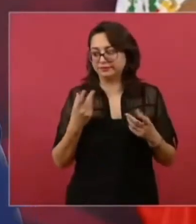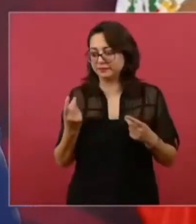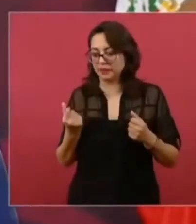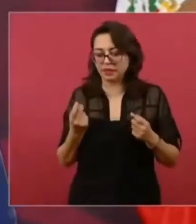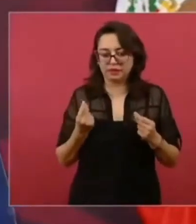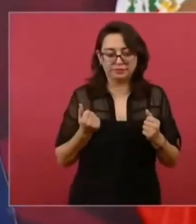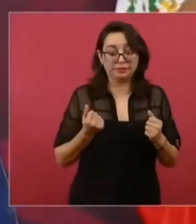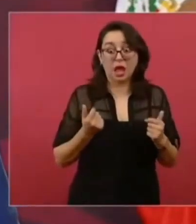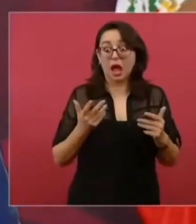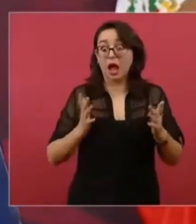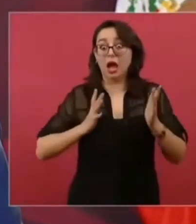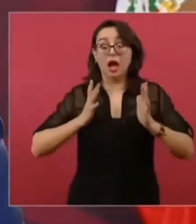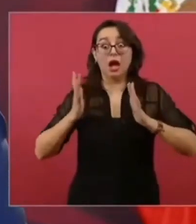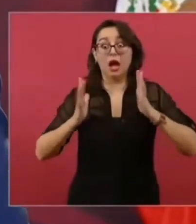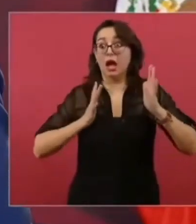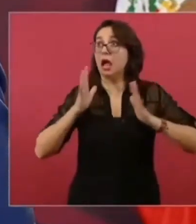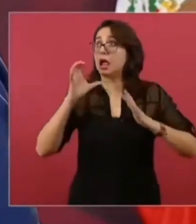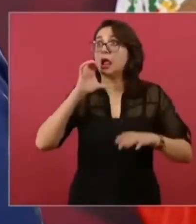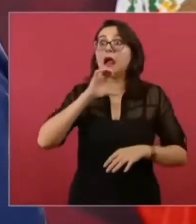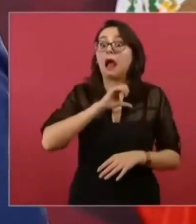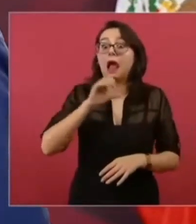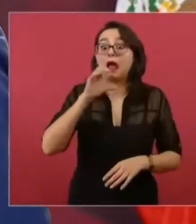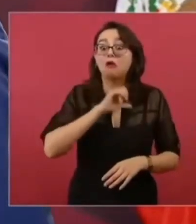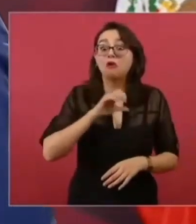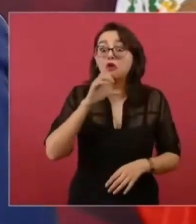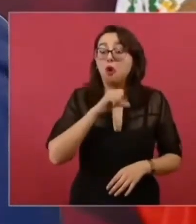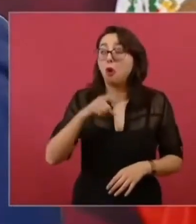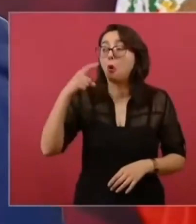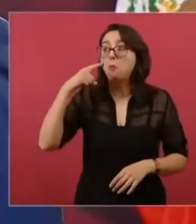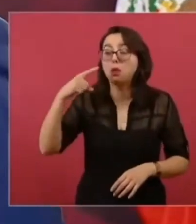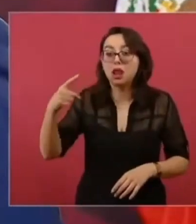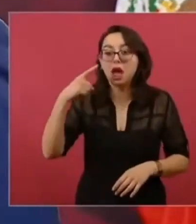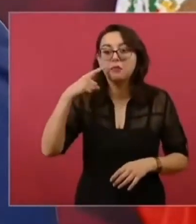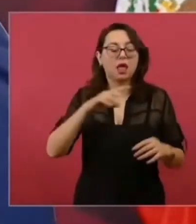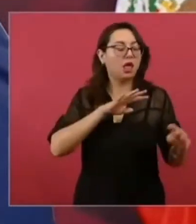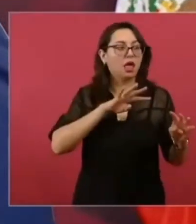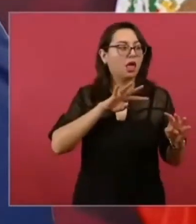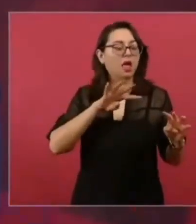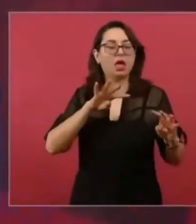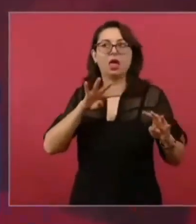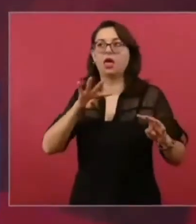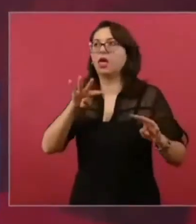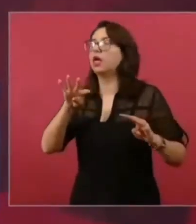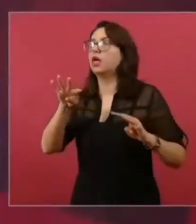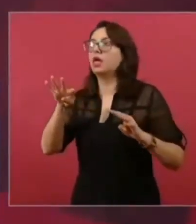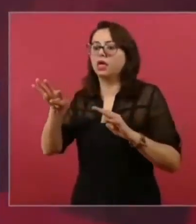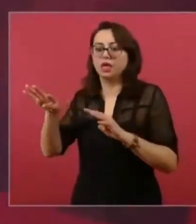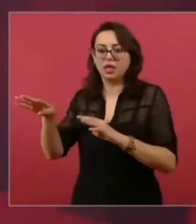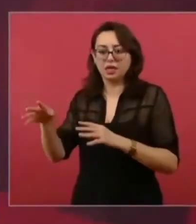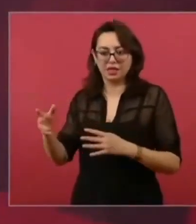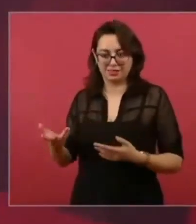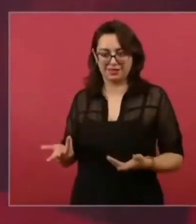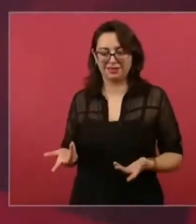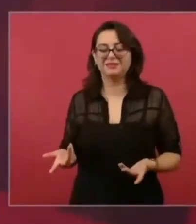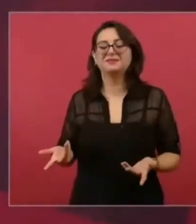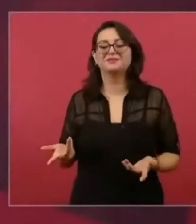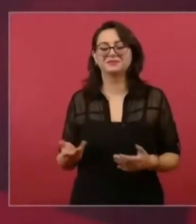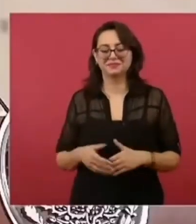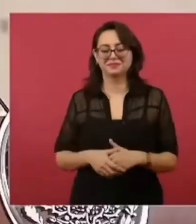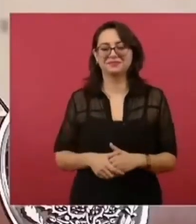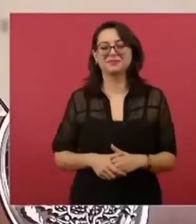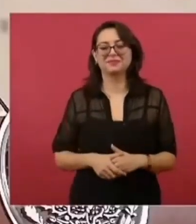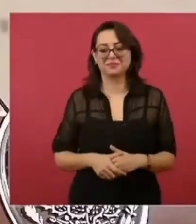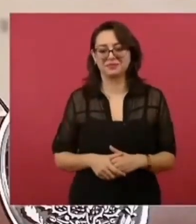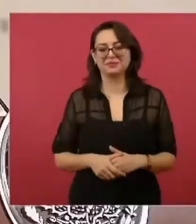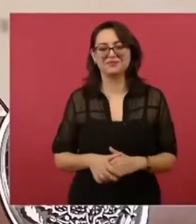son capaces de decir que afirmó el presidente que no se preocupen, que no